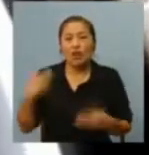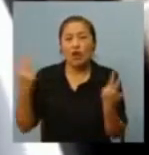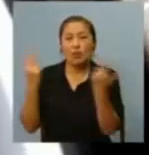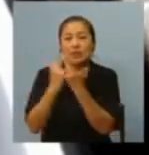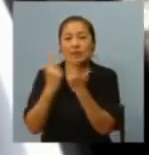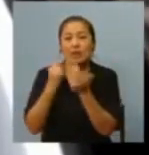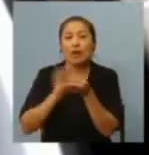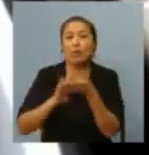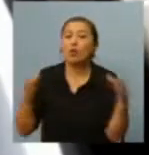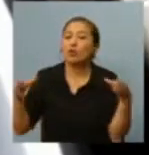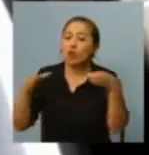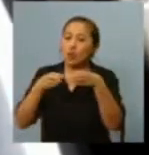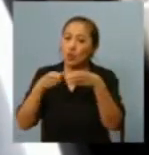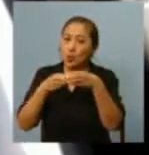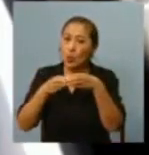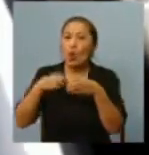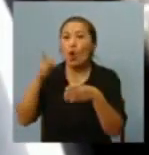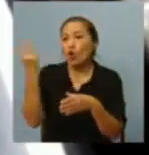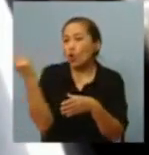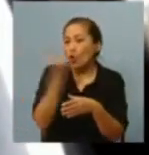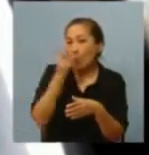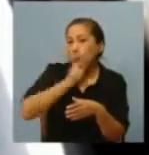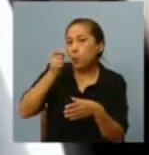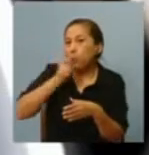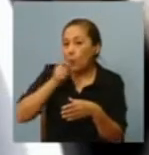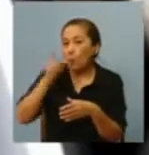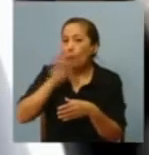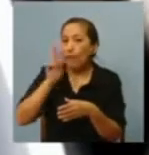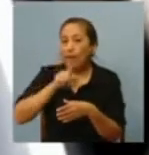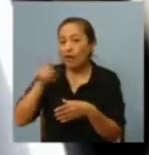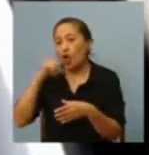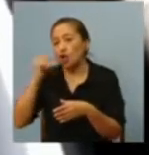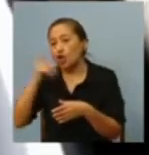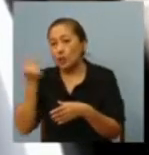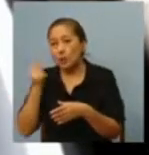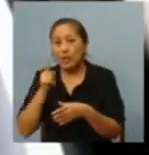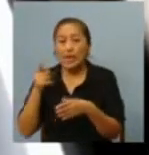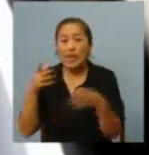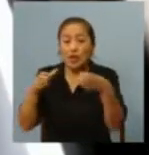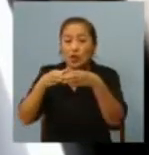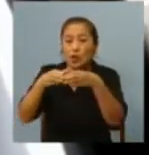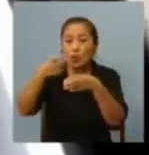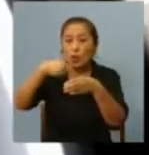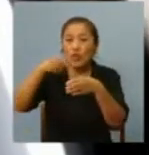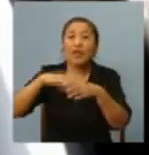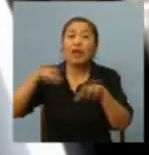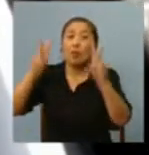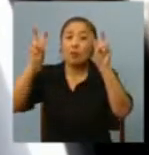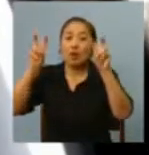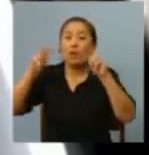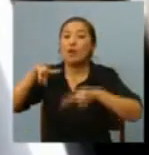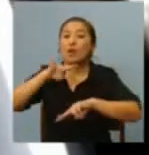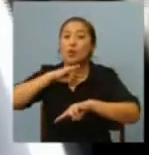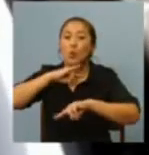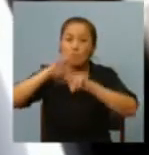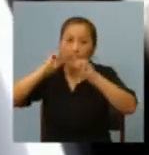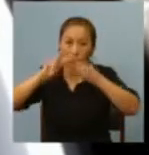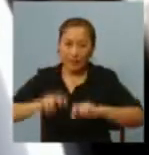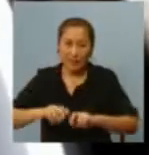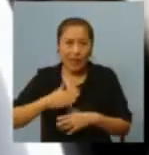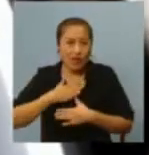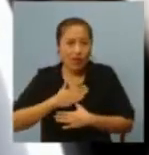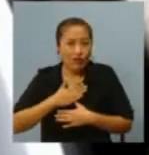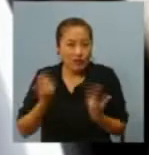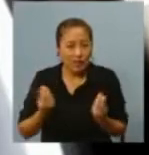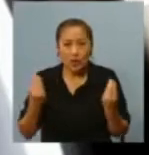Hablábamos con el equipo, con Claudia, con Juan, con todo el equipo que está en Jujuy Investiga el Debate, y la verdad que muy satisfechos con el resultado, con